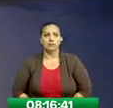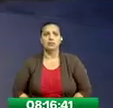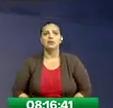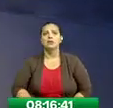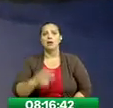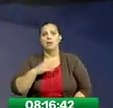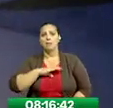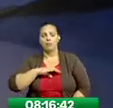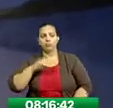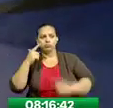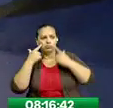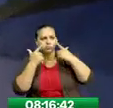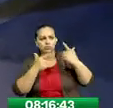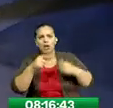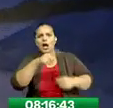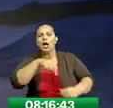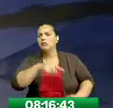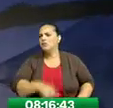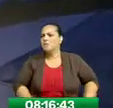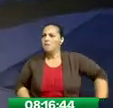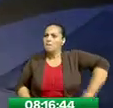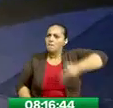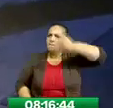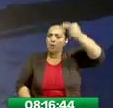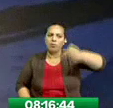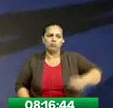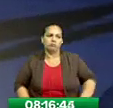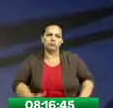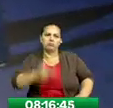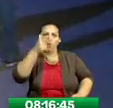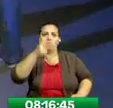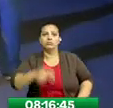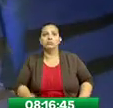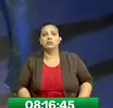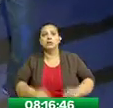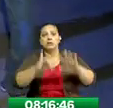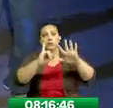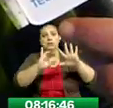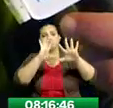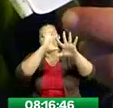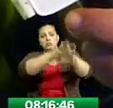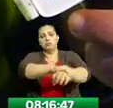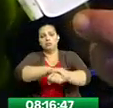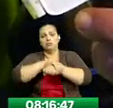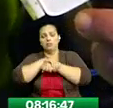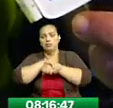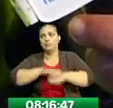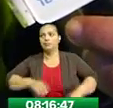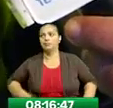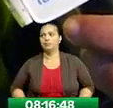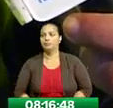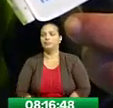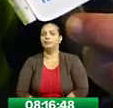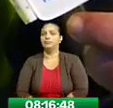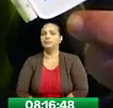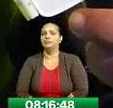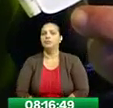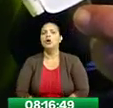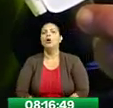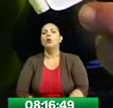operativo estuvo a cargo de la subdirección de delitos contra la propiedad se encuentran dos embarcaciones